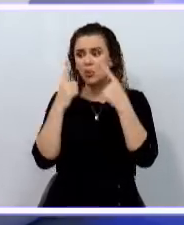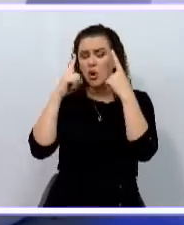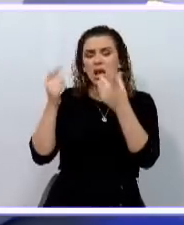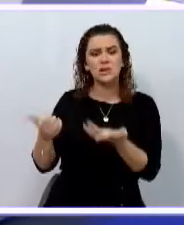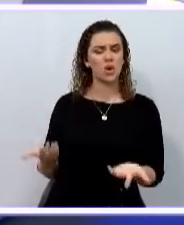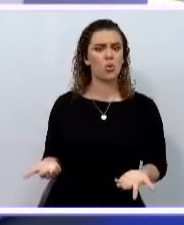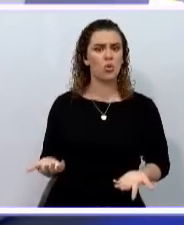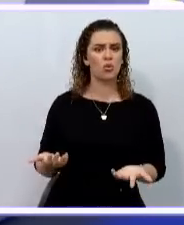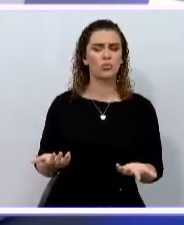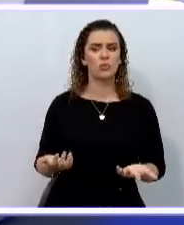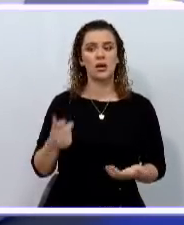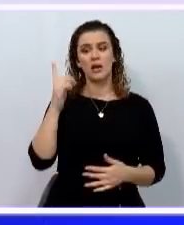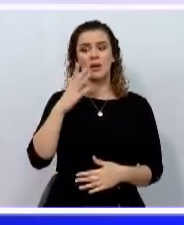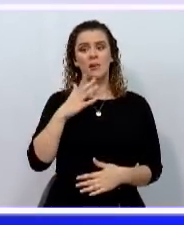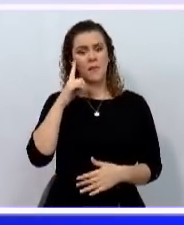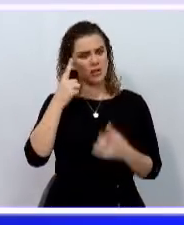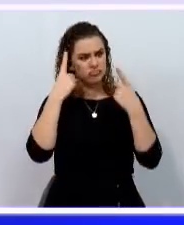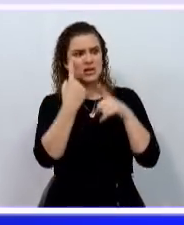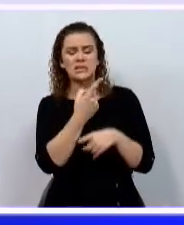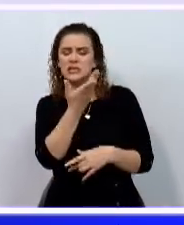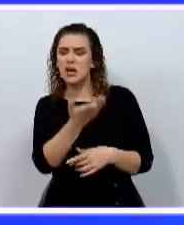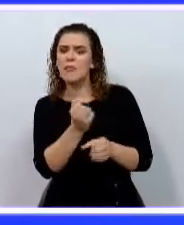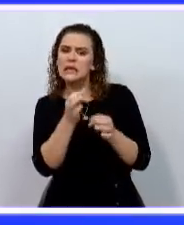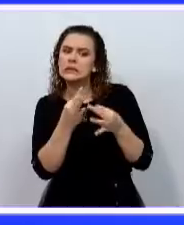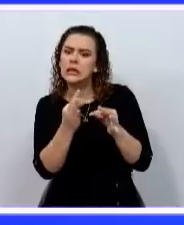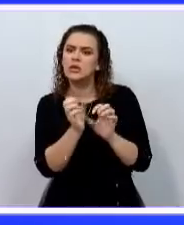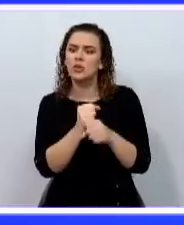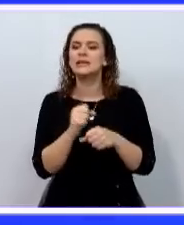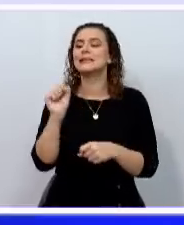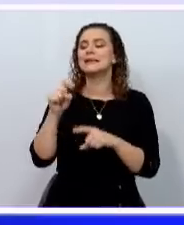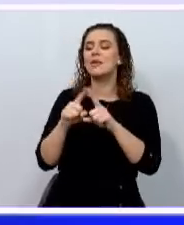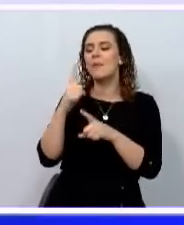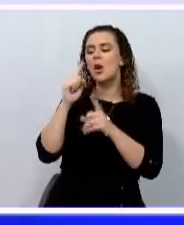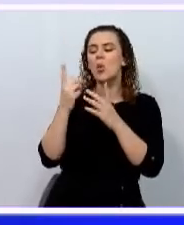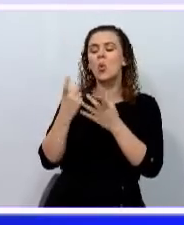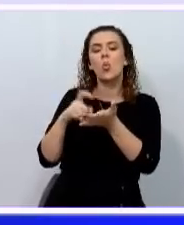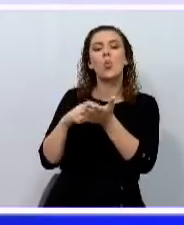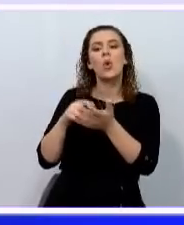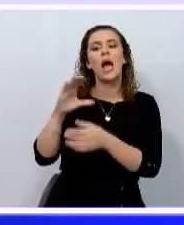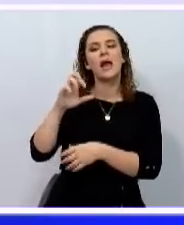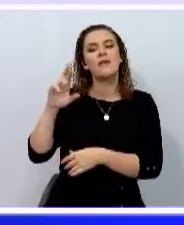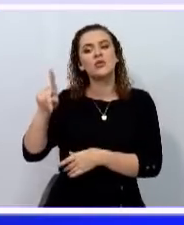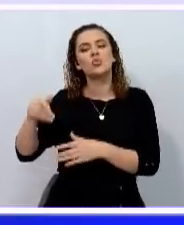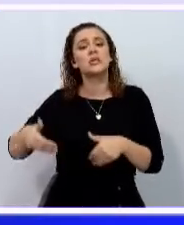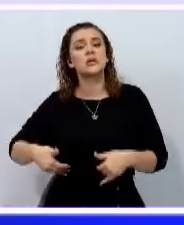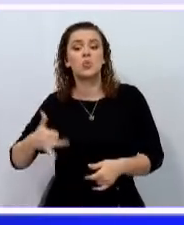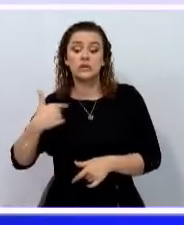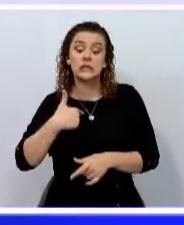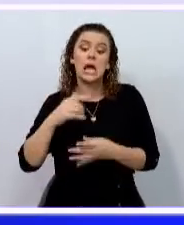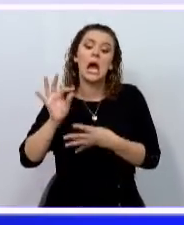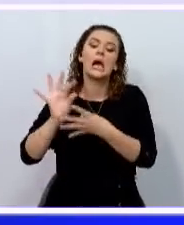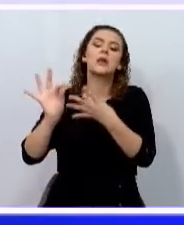le salió le salió lo que siempre él ha intentado es si tiene